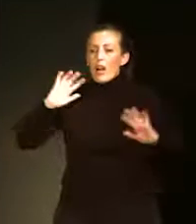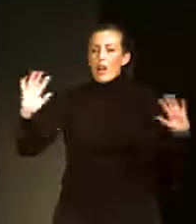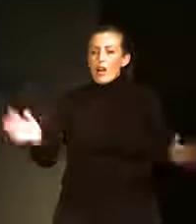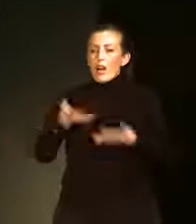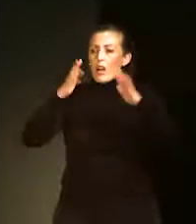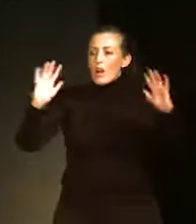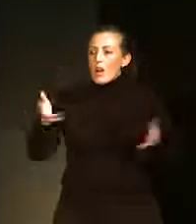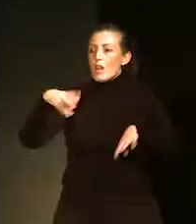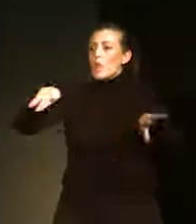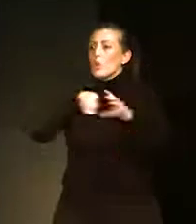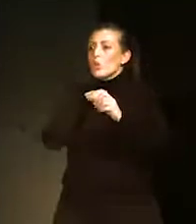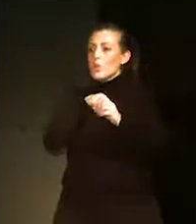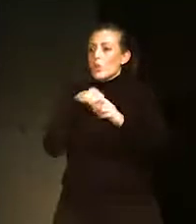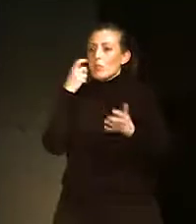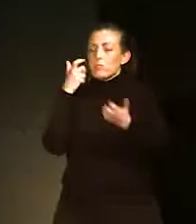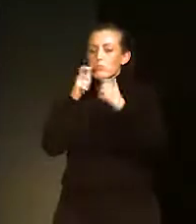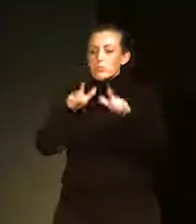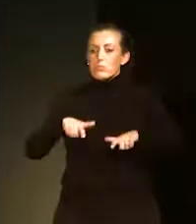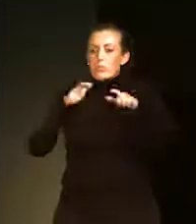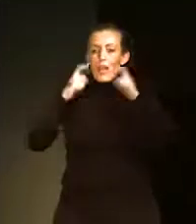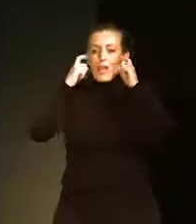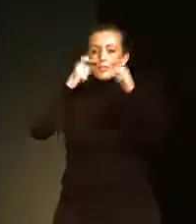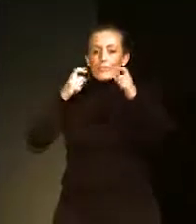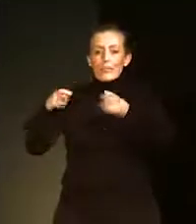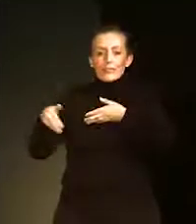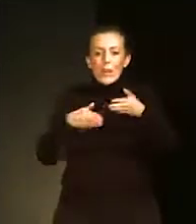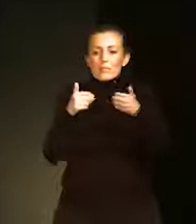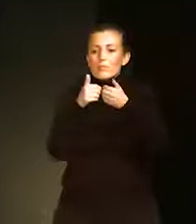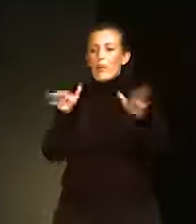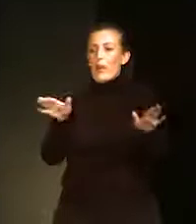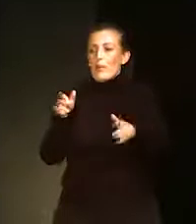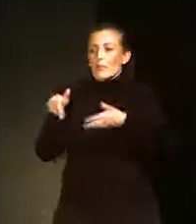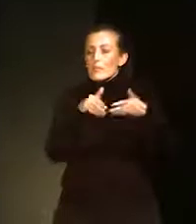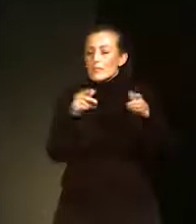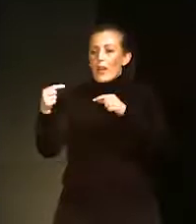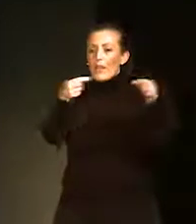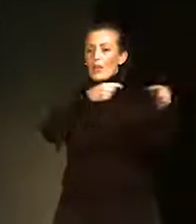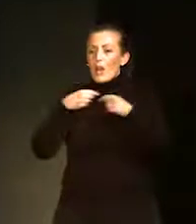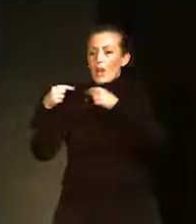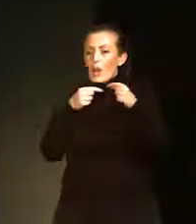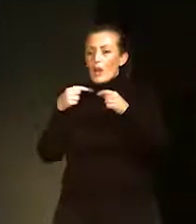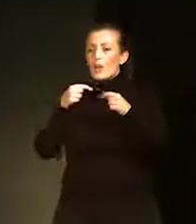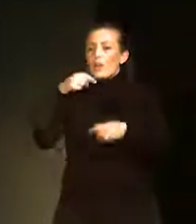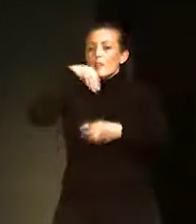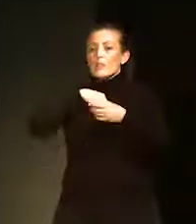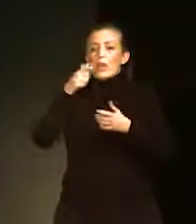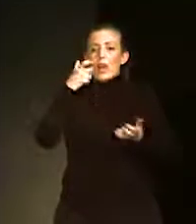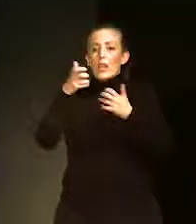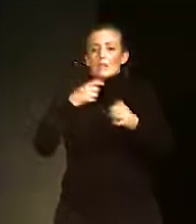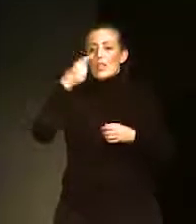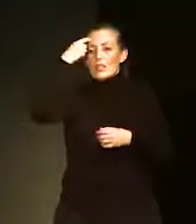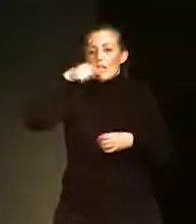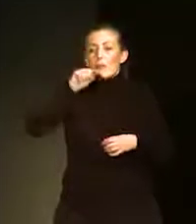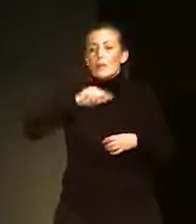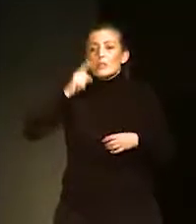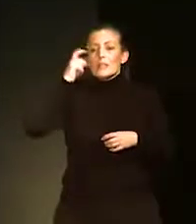musicales inclusivas, a abrir nuevas vías de debate y de reflexión en este campo de las artes, ya que somos conscientes